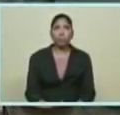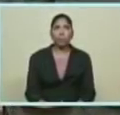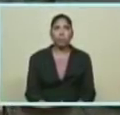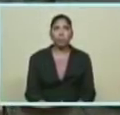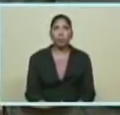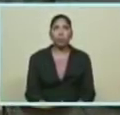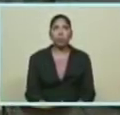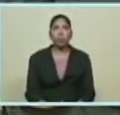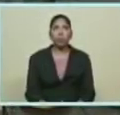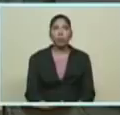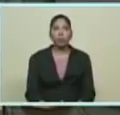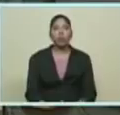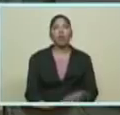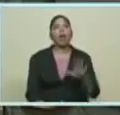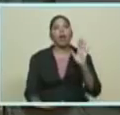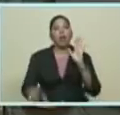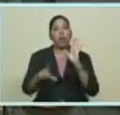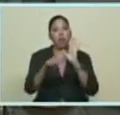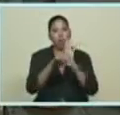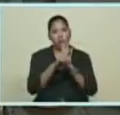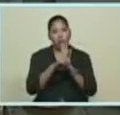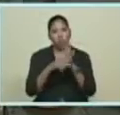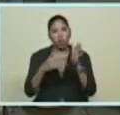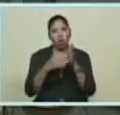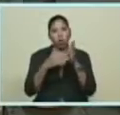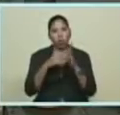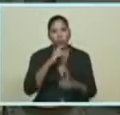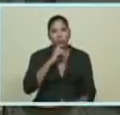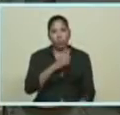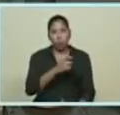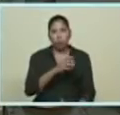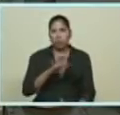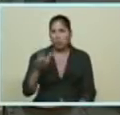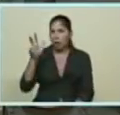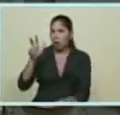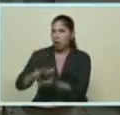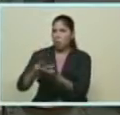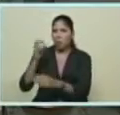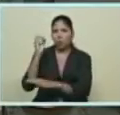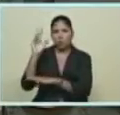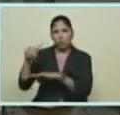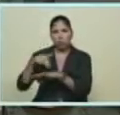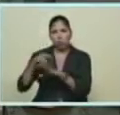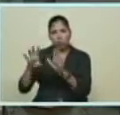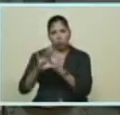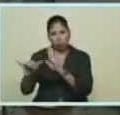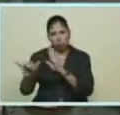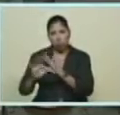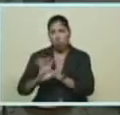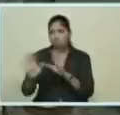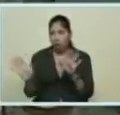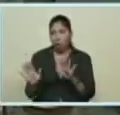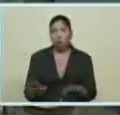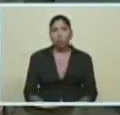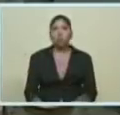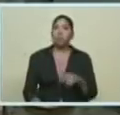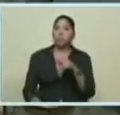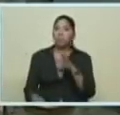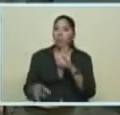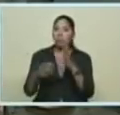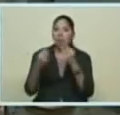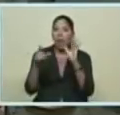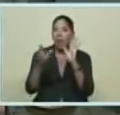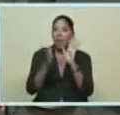justa Ley contra el Odio, aprobada por la Asamblea Nacional Constituyente. Y sabemos que esa Ley contra el